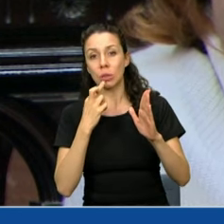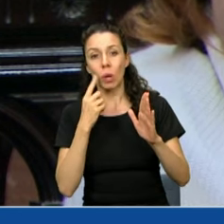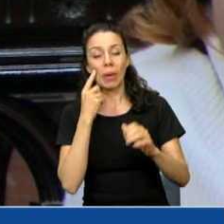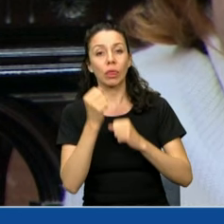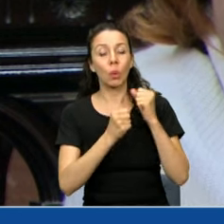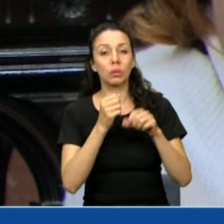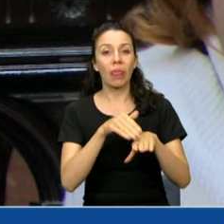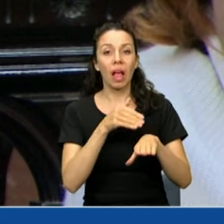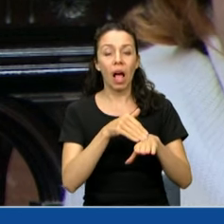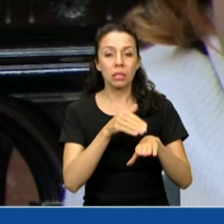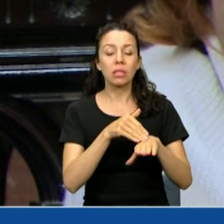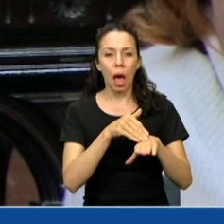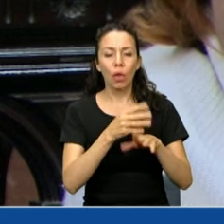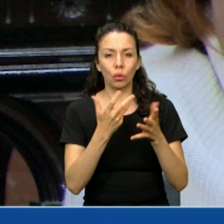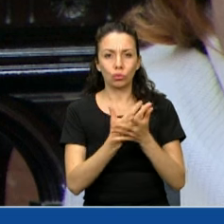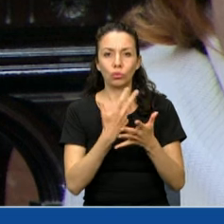se vio